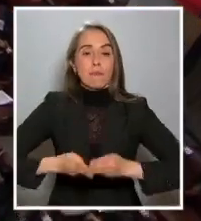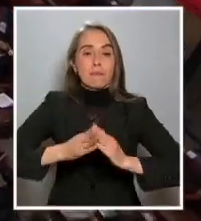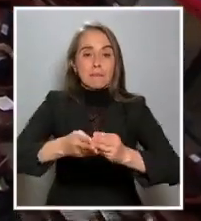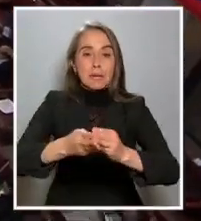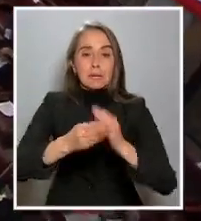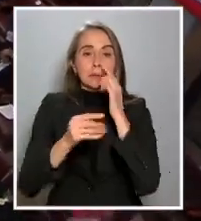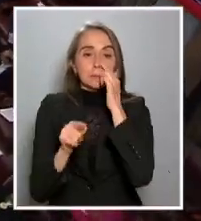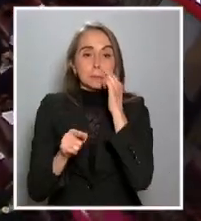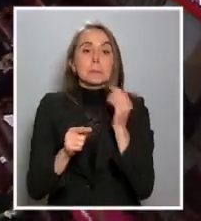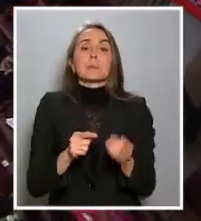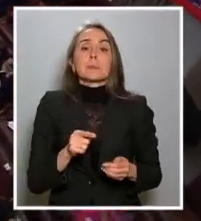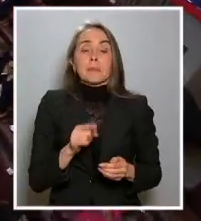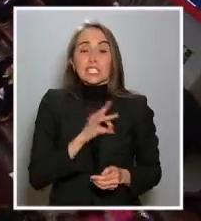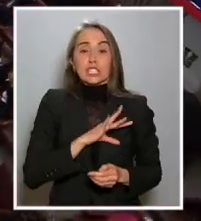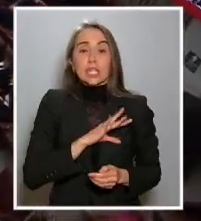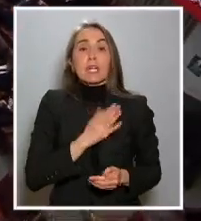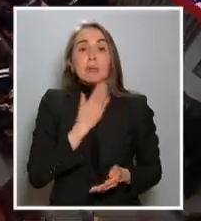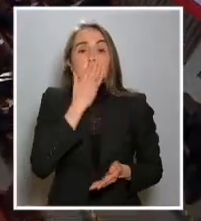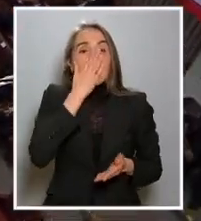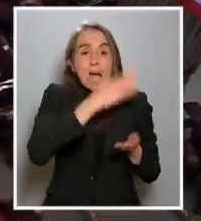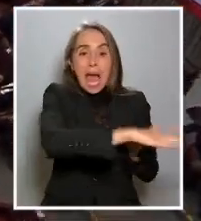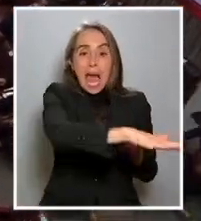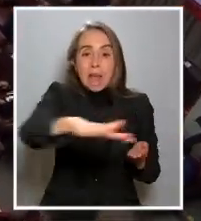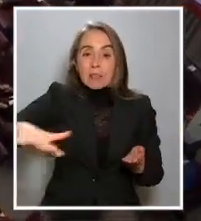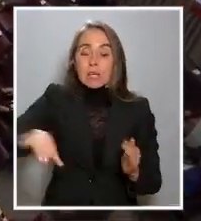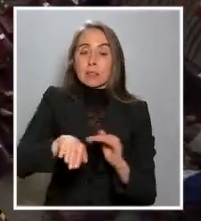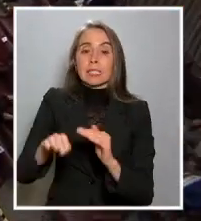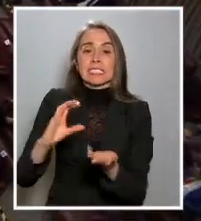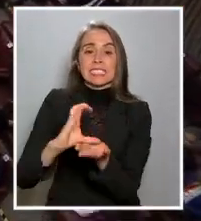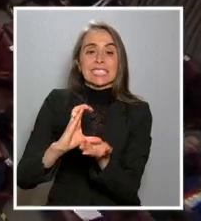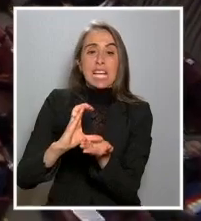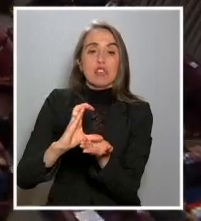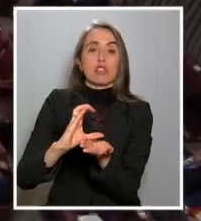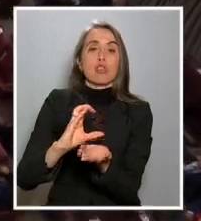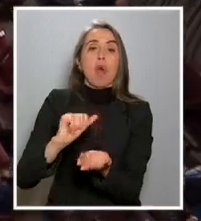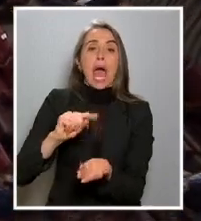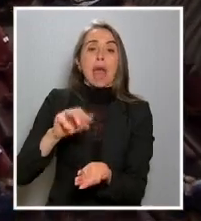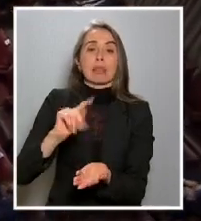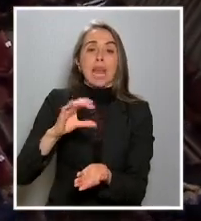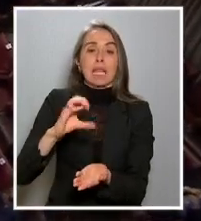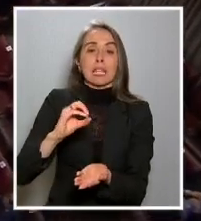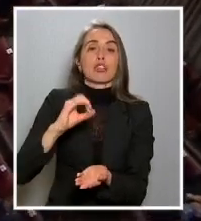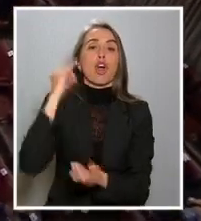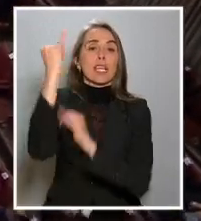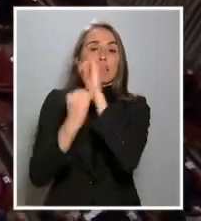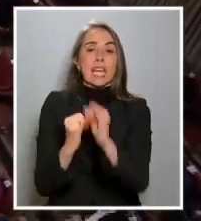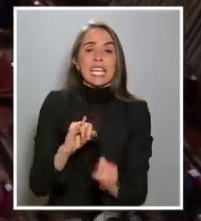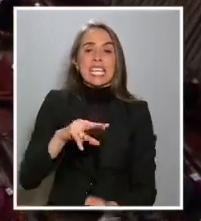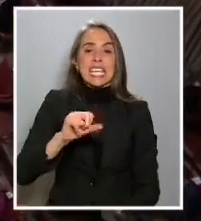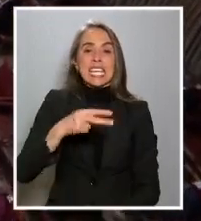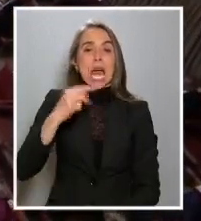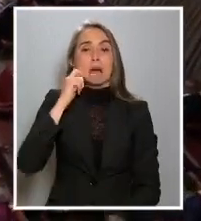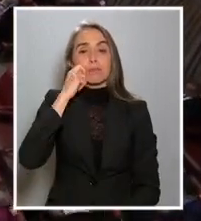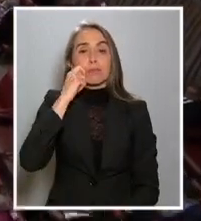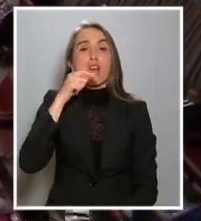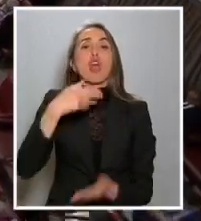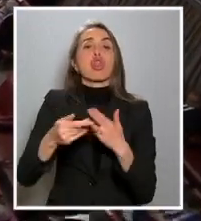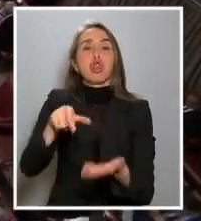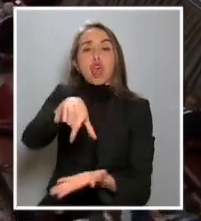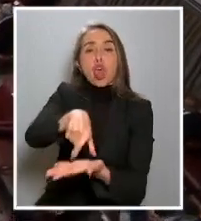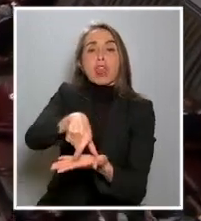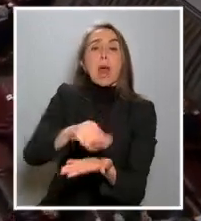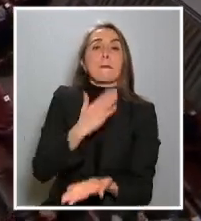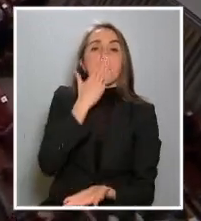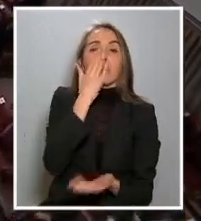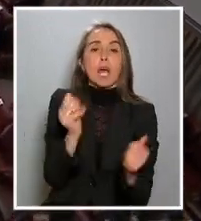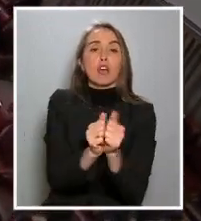línea antártica vamos a seguir apoyando la construcción del Centro Antártico Internacional del INACH con base en Punta Arenas, en conjunto